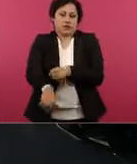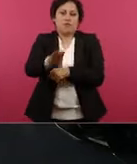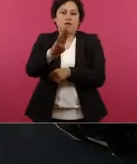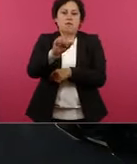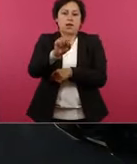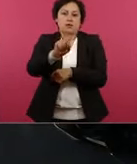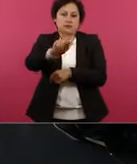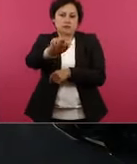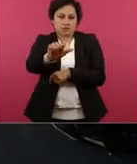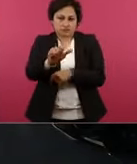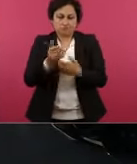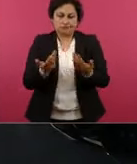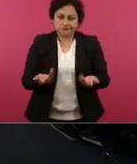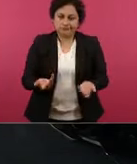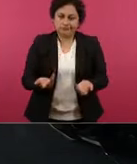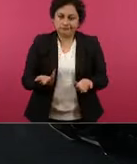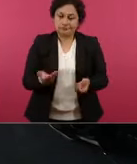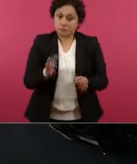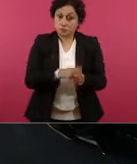Esto,